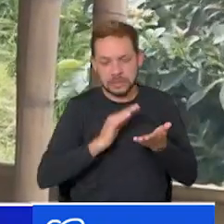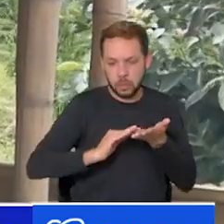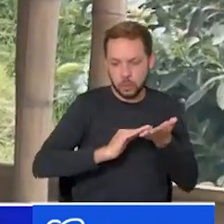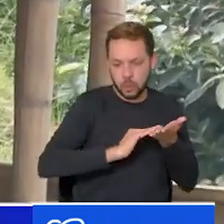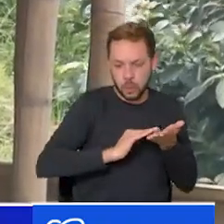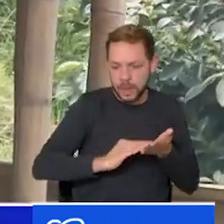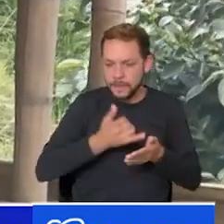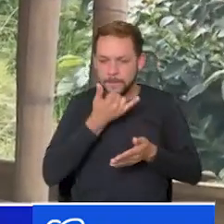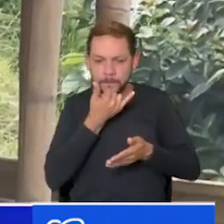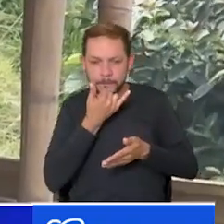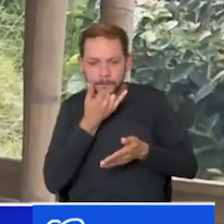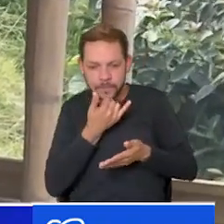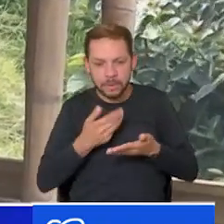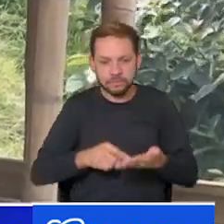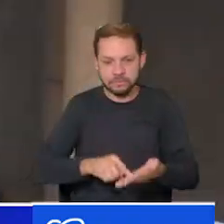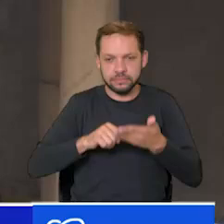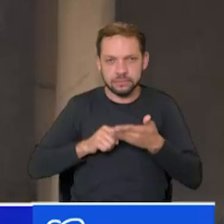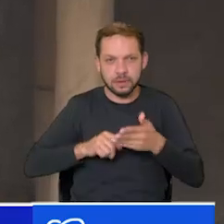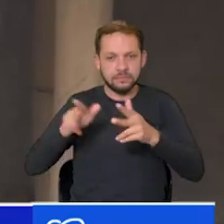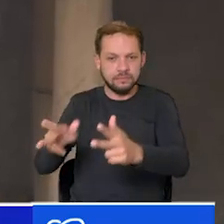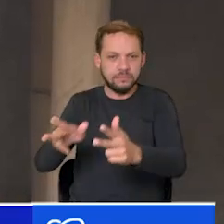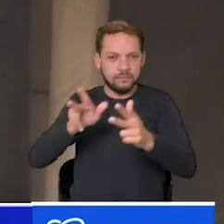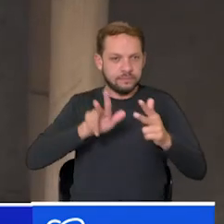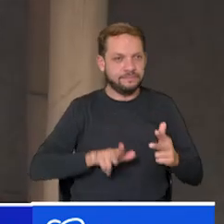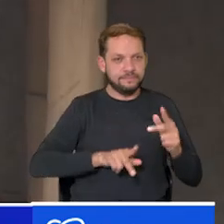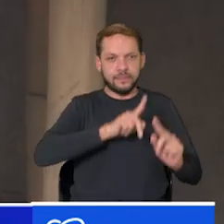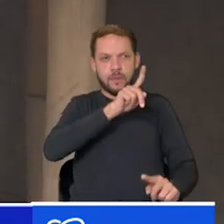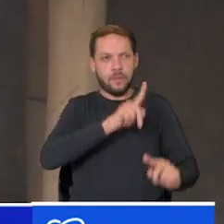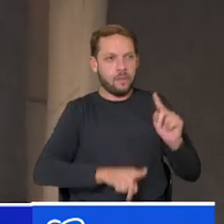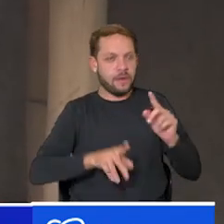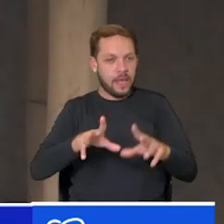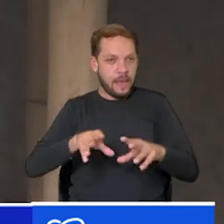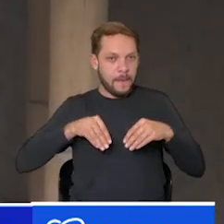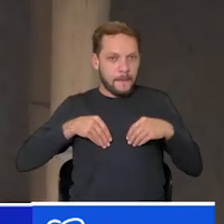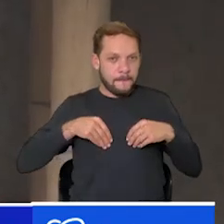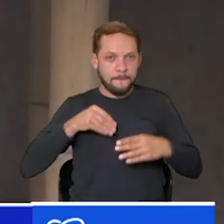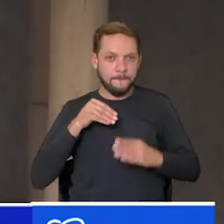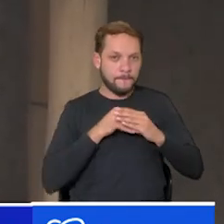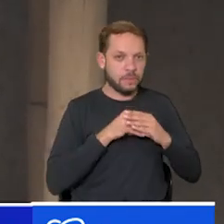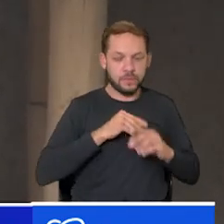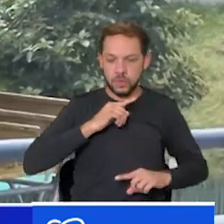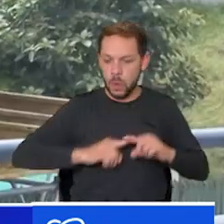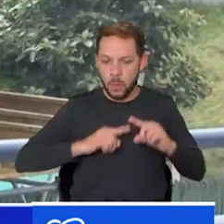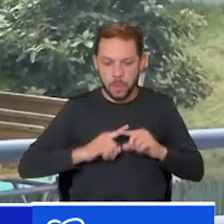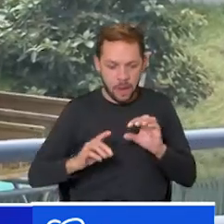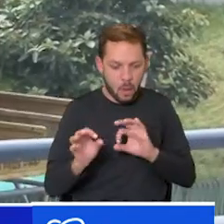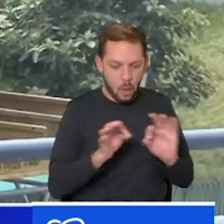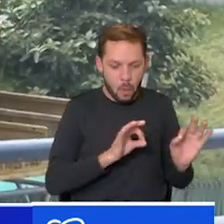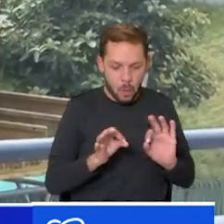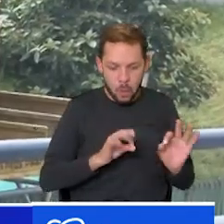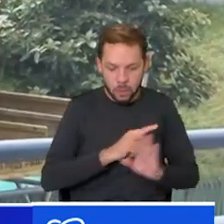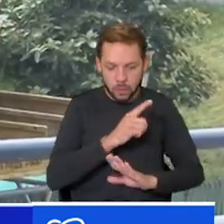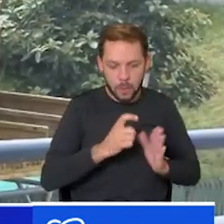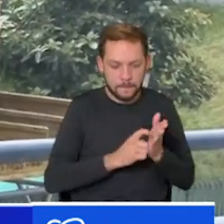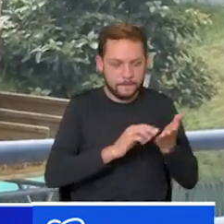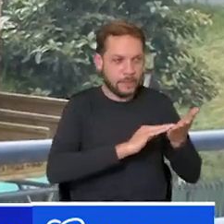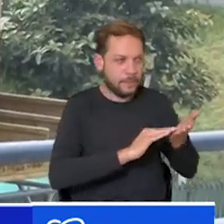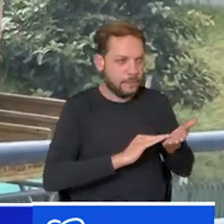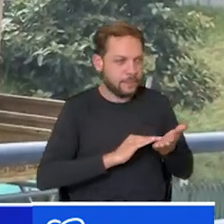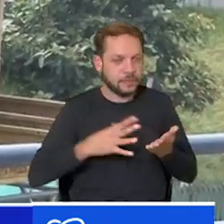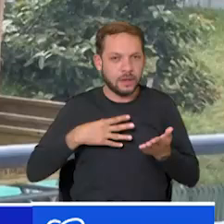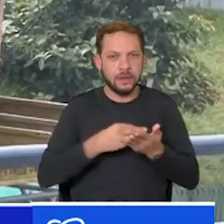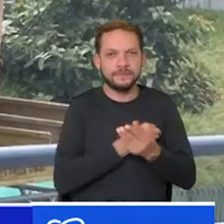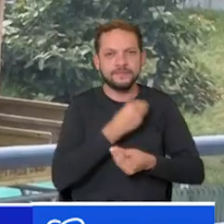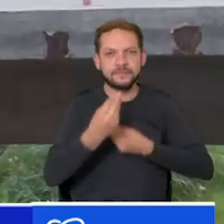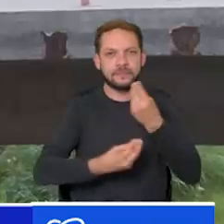saber qué está pasando aquí porque no podemos recibir esa infraestructura de esa manera digamos que a partir de ese momento eh nosotros ya le le dijimos a tanto a